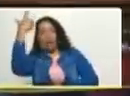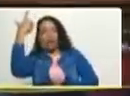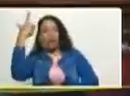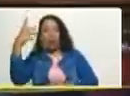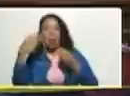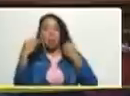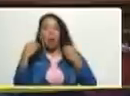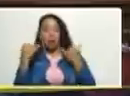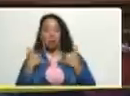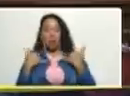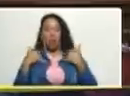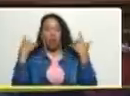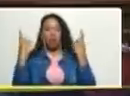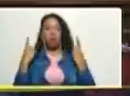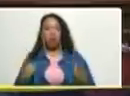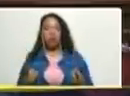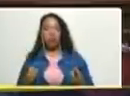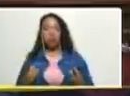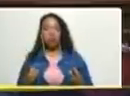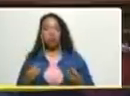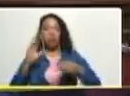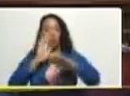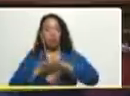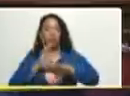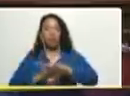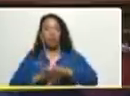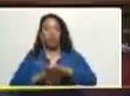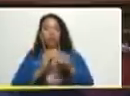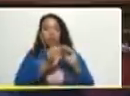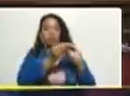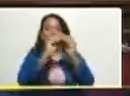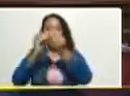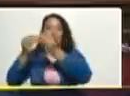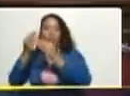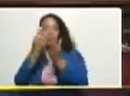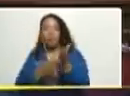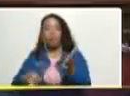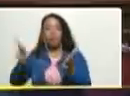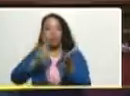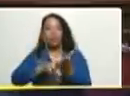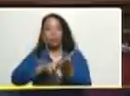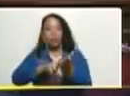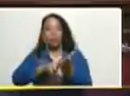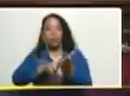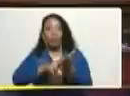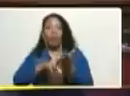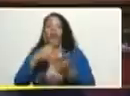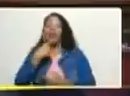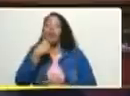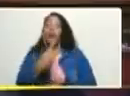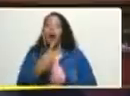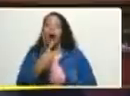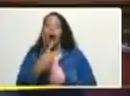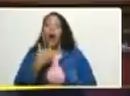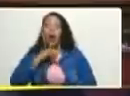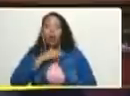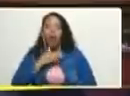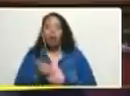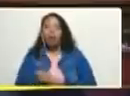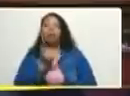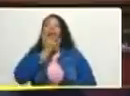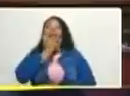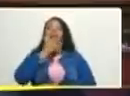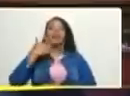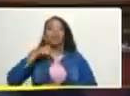hacer autocrítica, propósito de enmienda, rectificación y decir nos equivocamos,